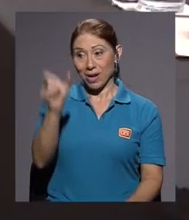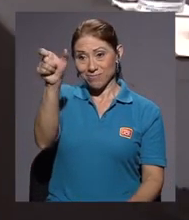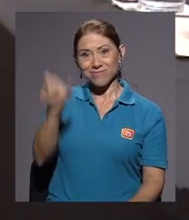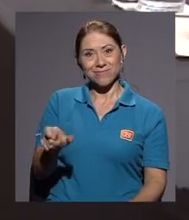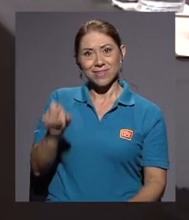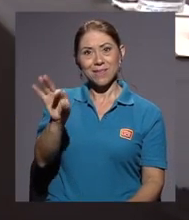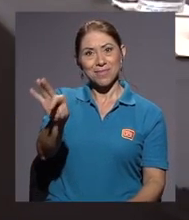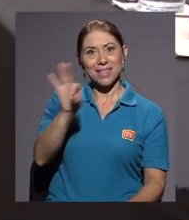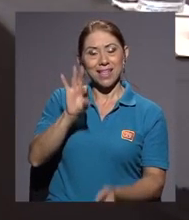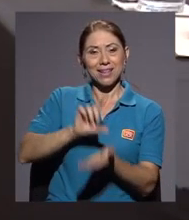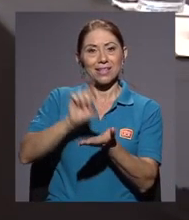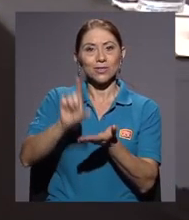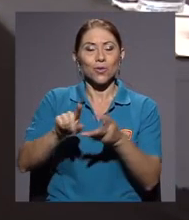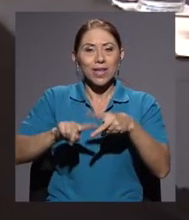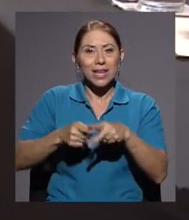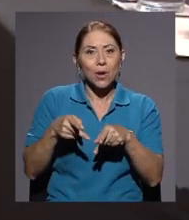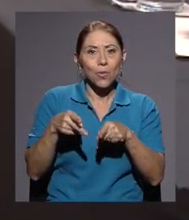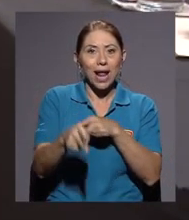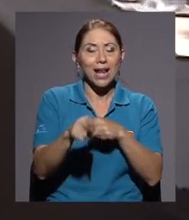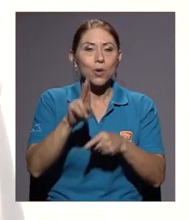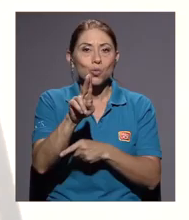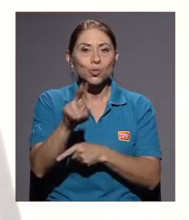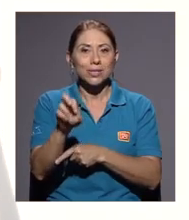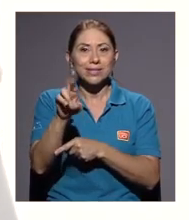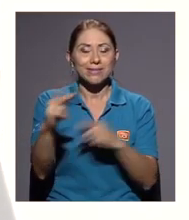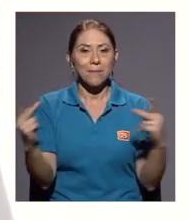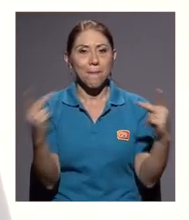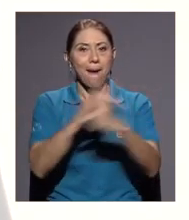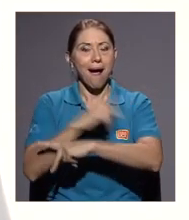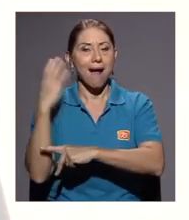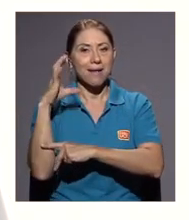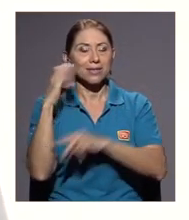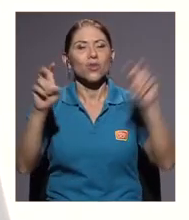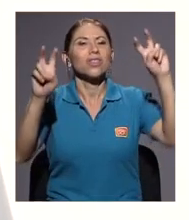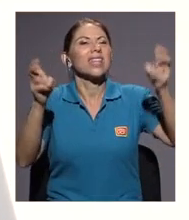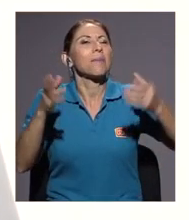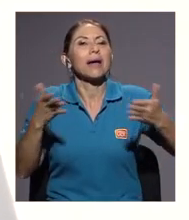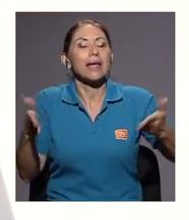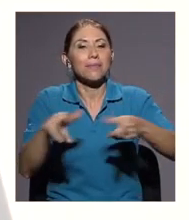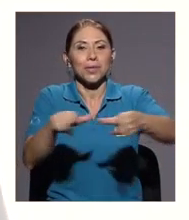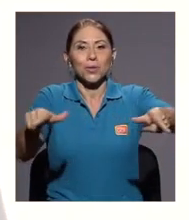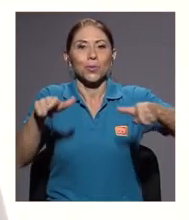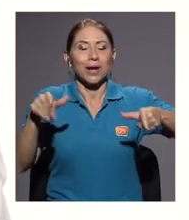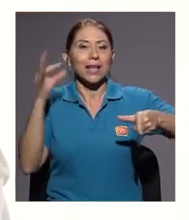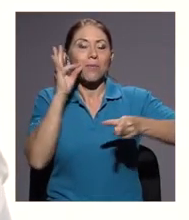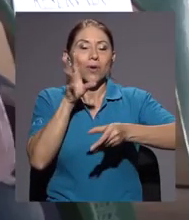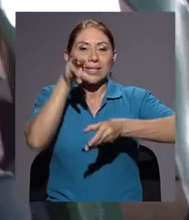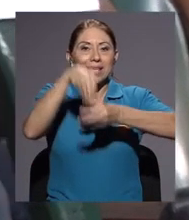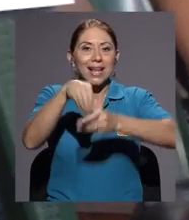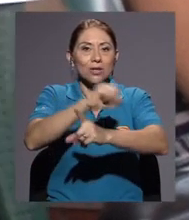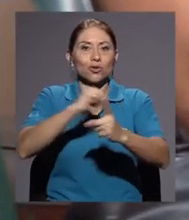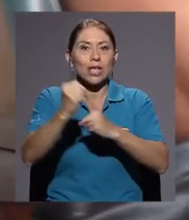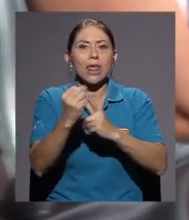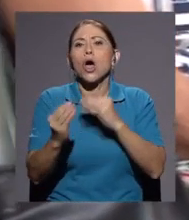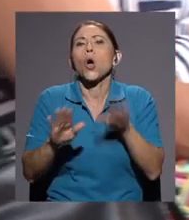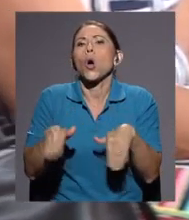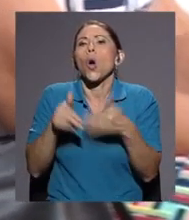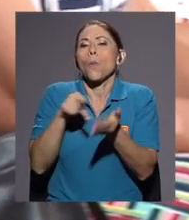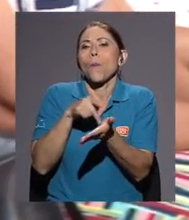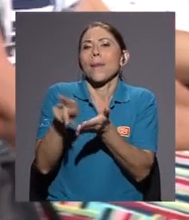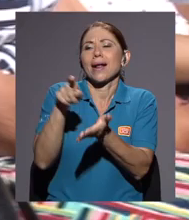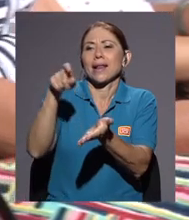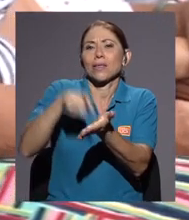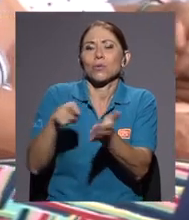lección inaugural del recinto de Paraíso, cuyo tema fue el lugar de las mujeres en la sociedad, cómo saldar la deuda que se tiene con